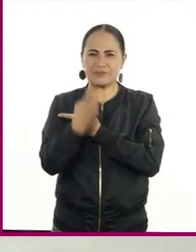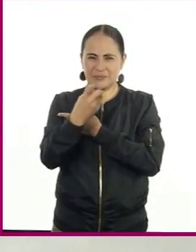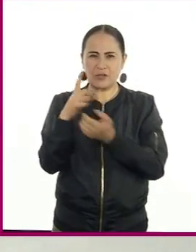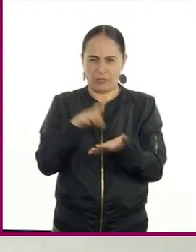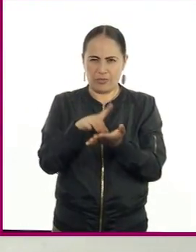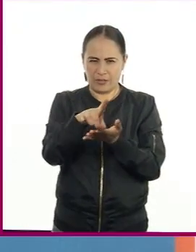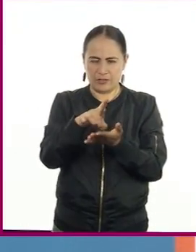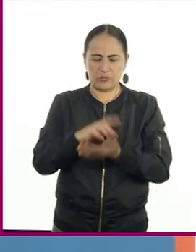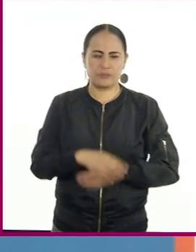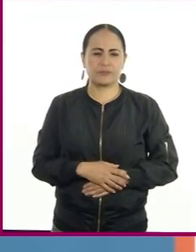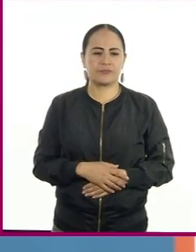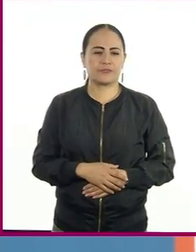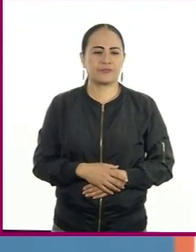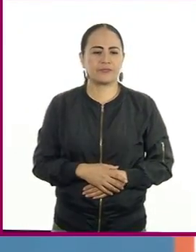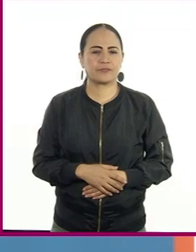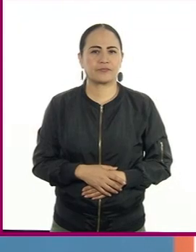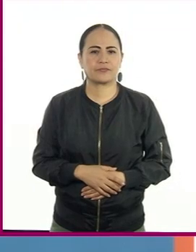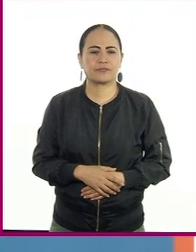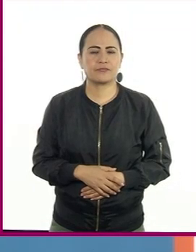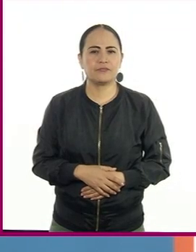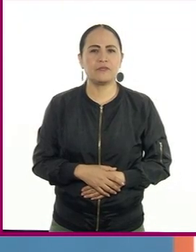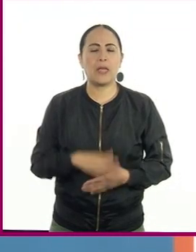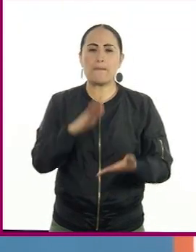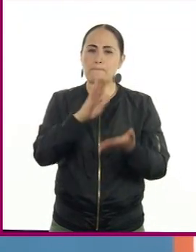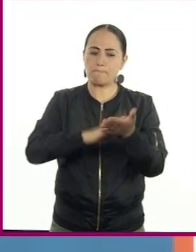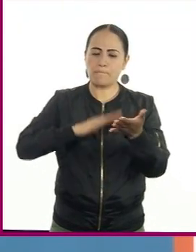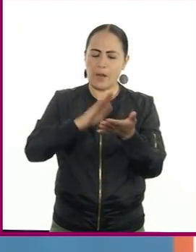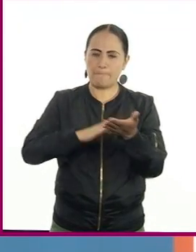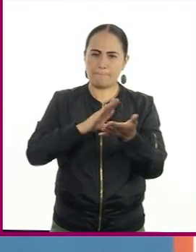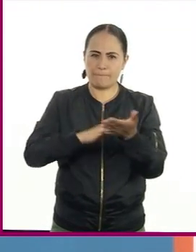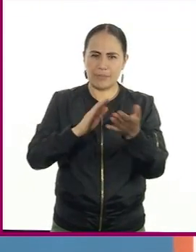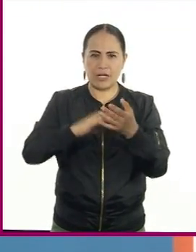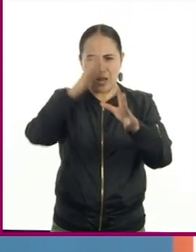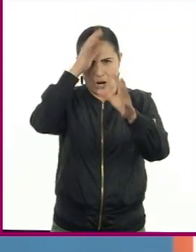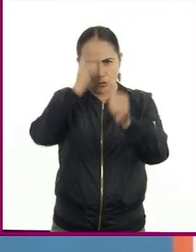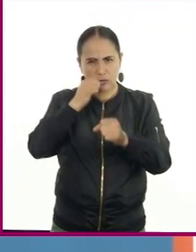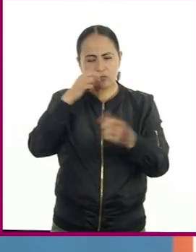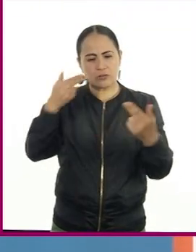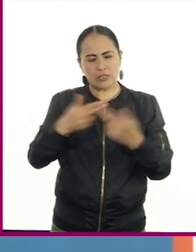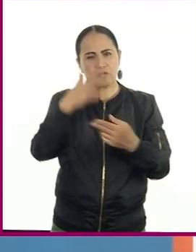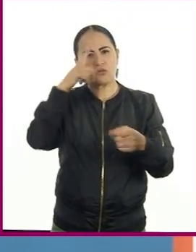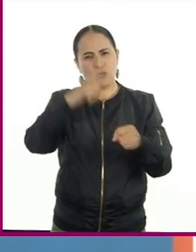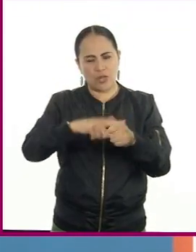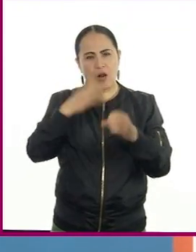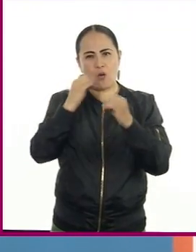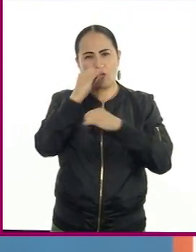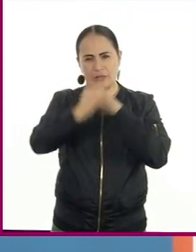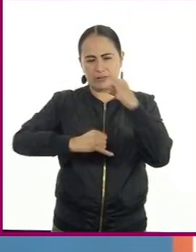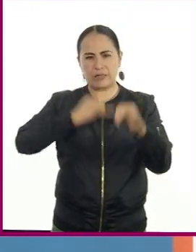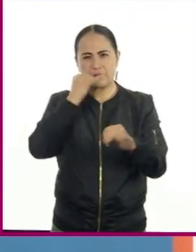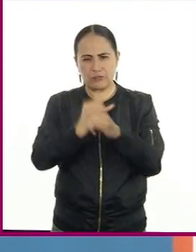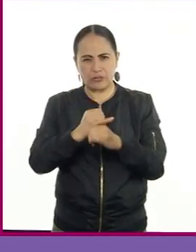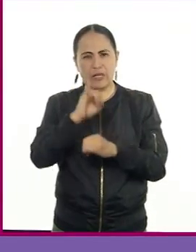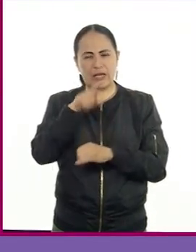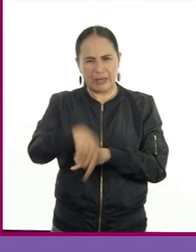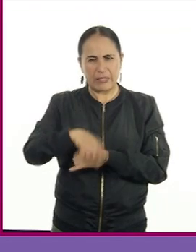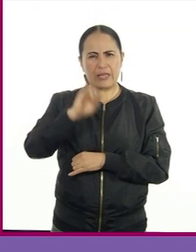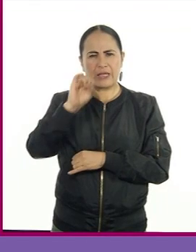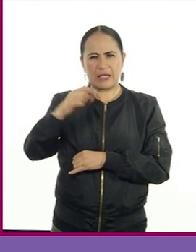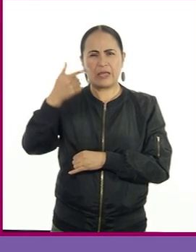derecho. Revisemos los documentos nacionales e internacionales que ubican a la igualdad como derecho.